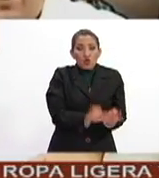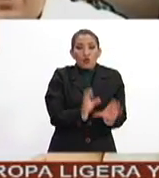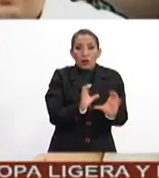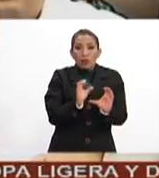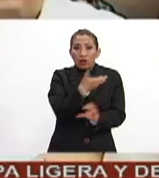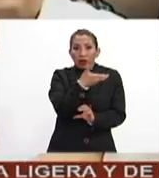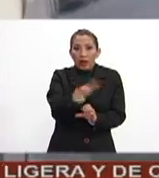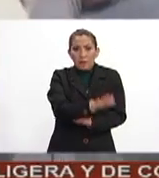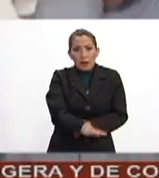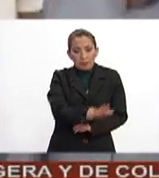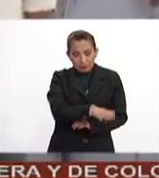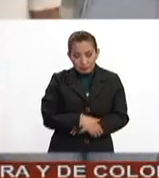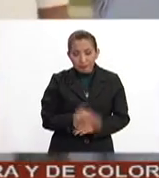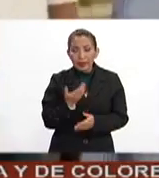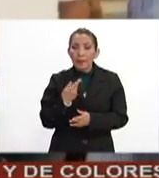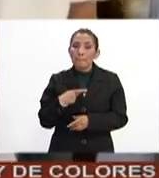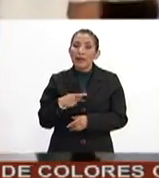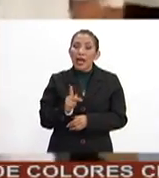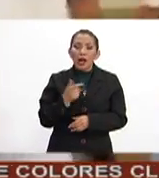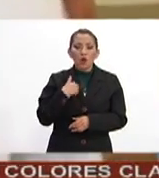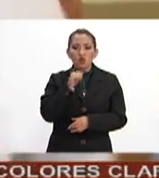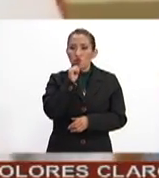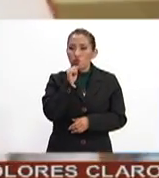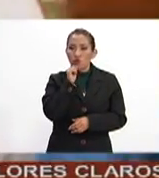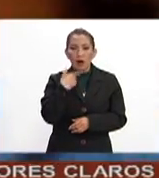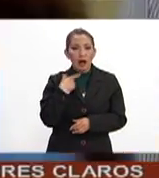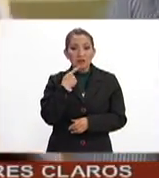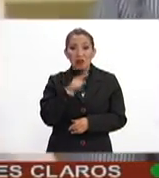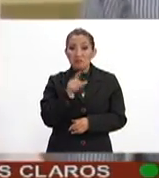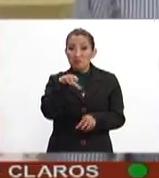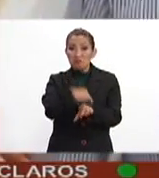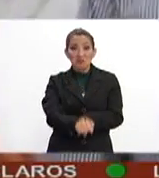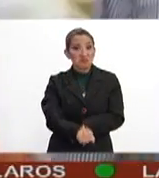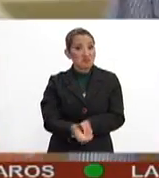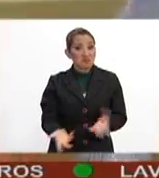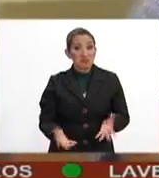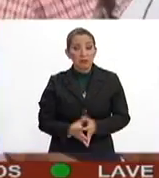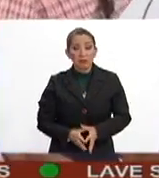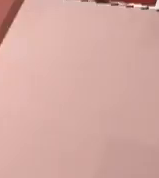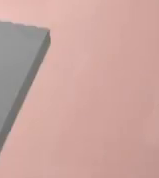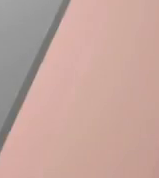territorial del Estado. Sin embargo, aclaró que no se ha girado ninguna orden de aprehensión.